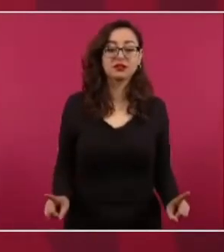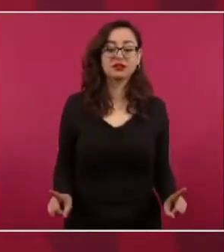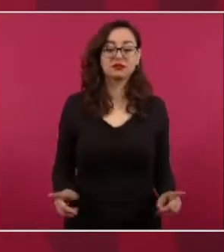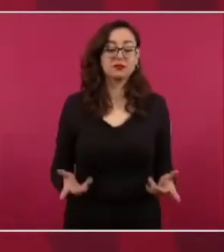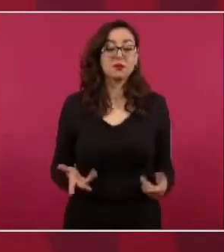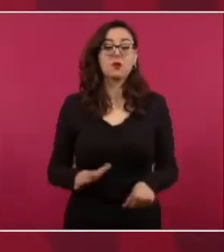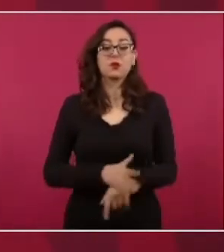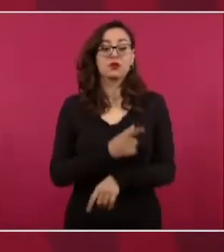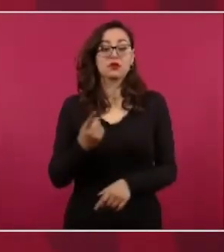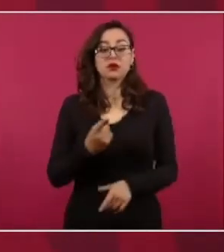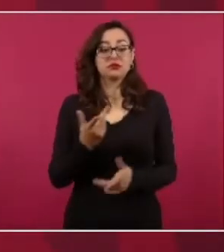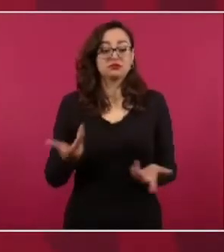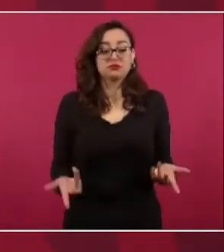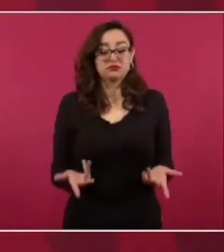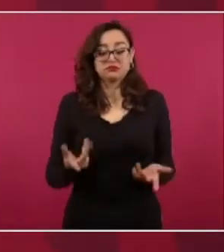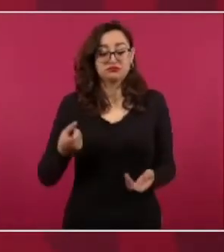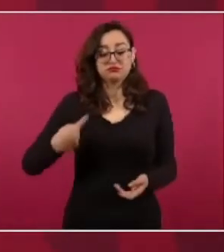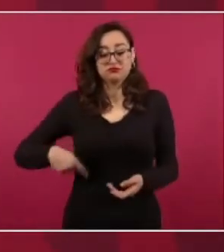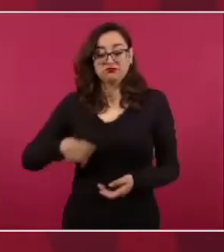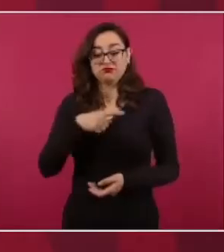reciben